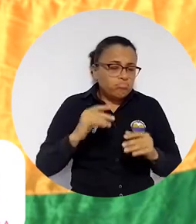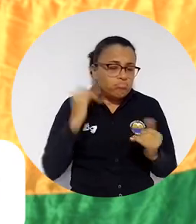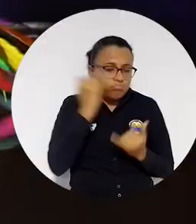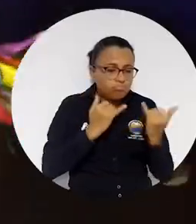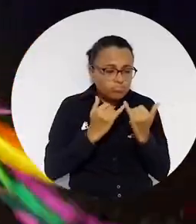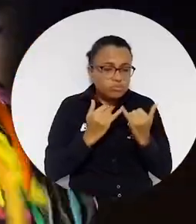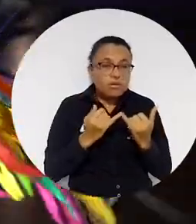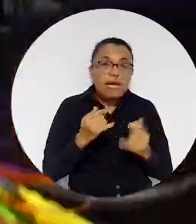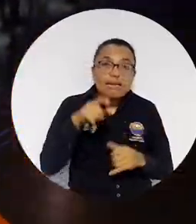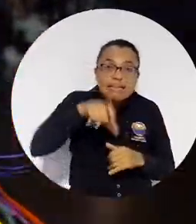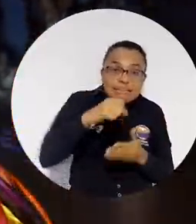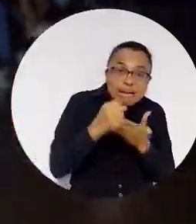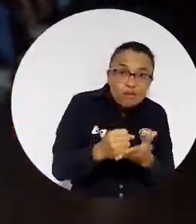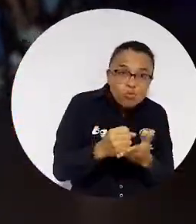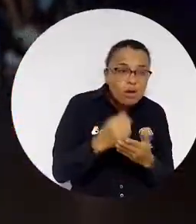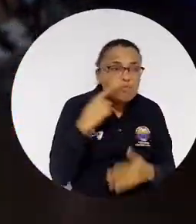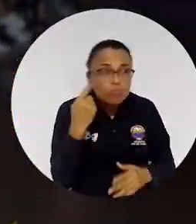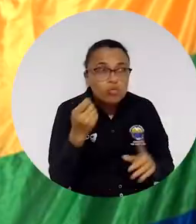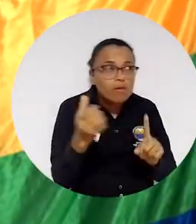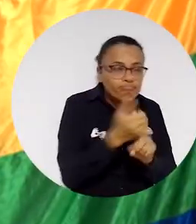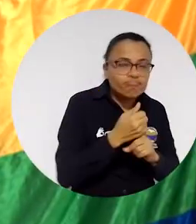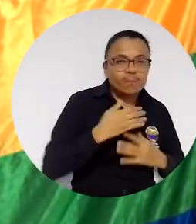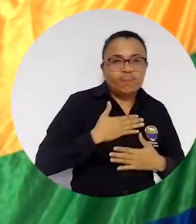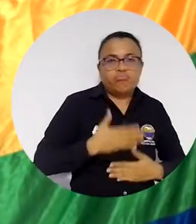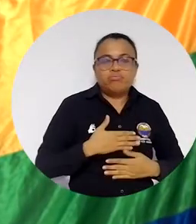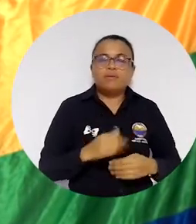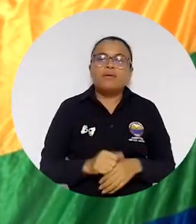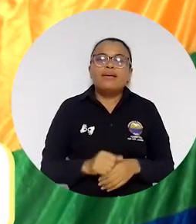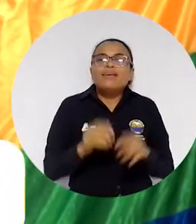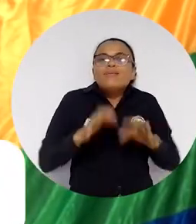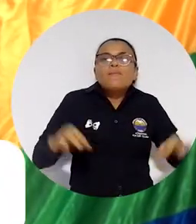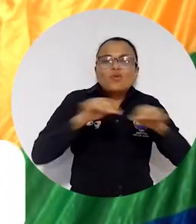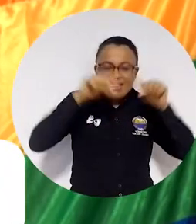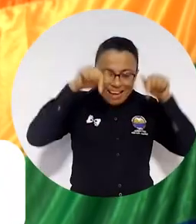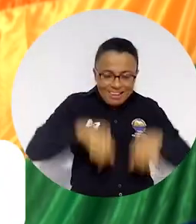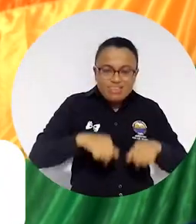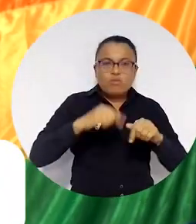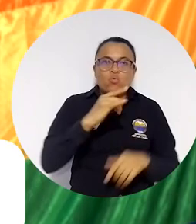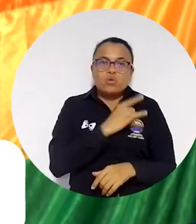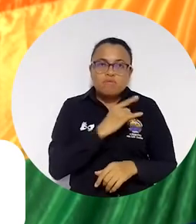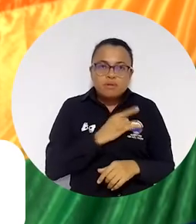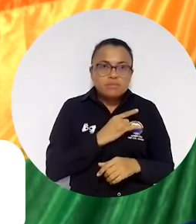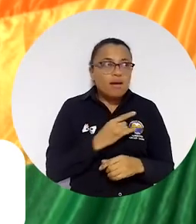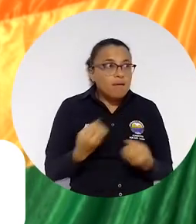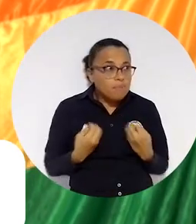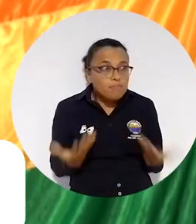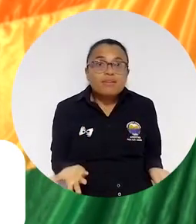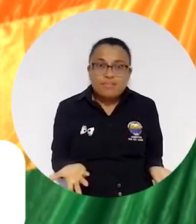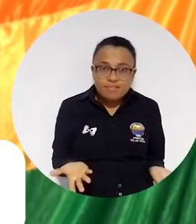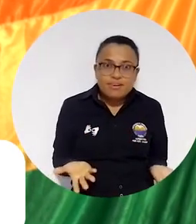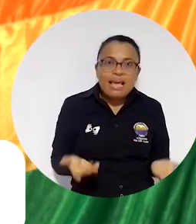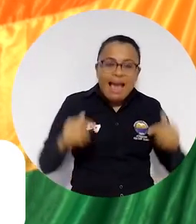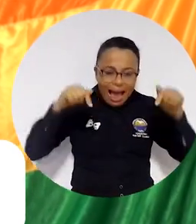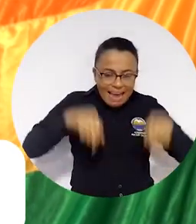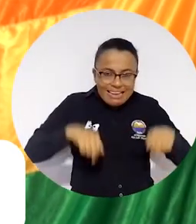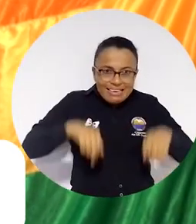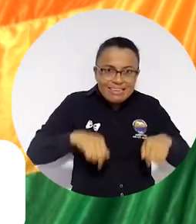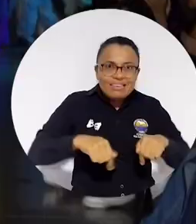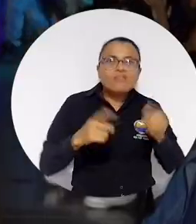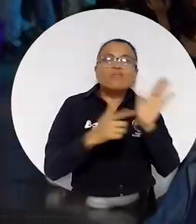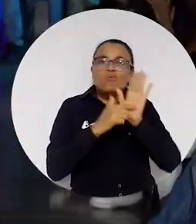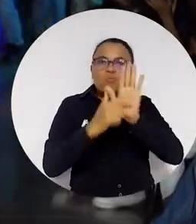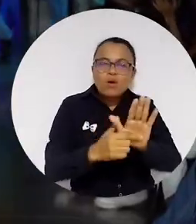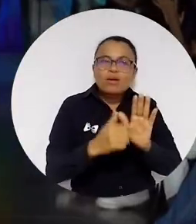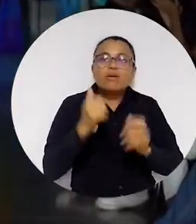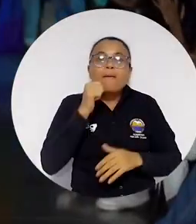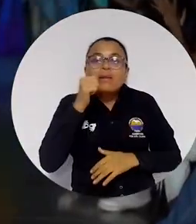cohiban de nada. Si necesitan ayuda, búsquenla. ¿Qué más ejemplo vivirlo acá en la U? Y lo más hermoso es